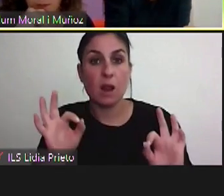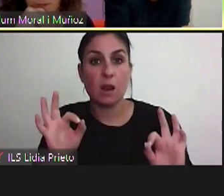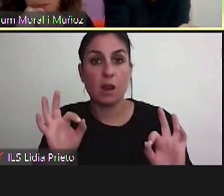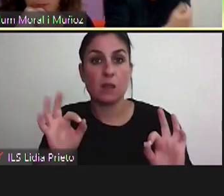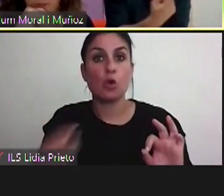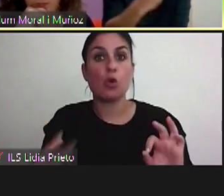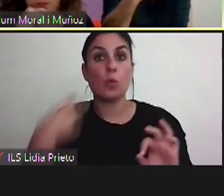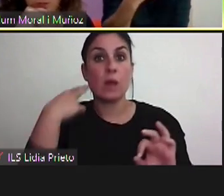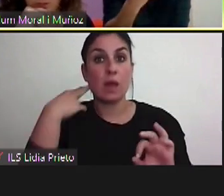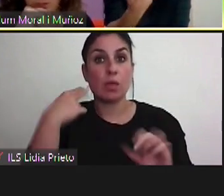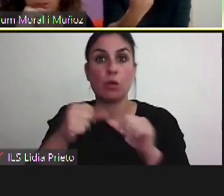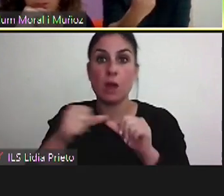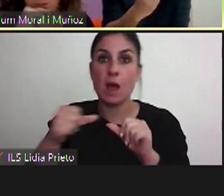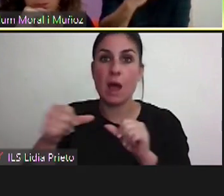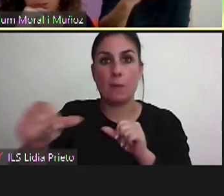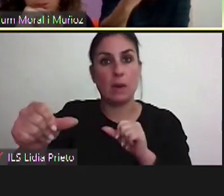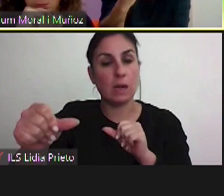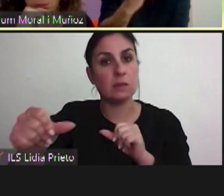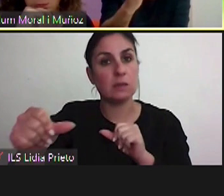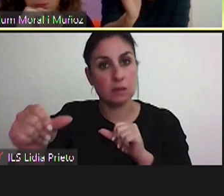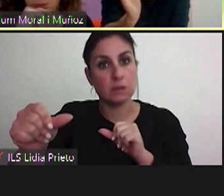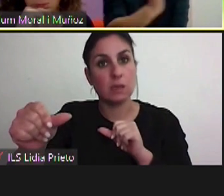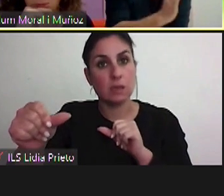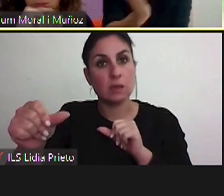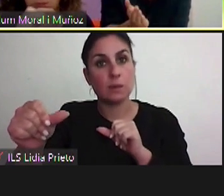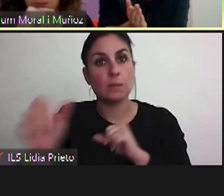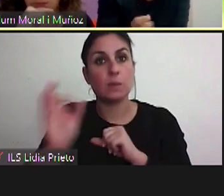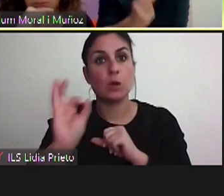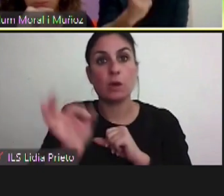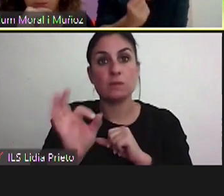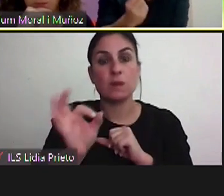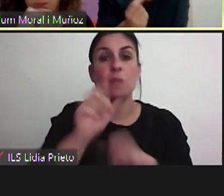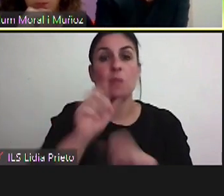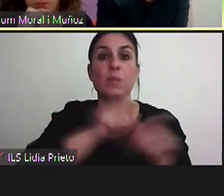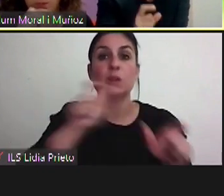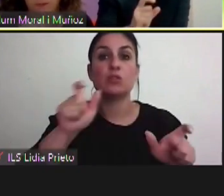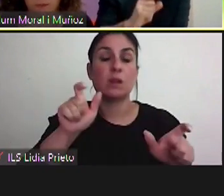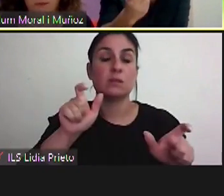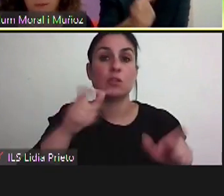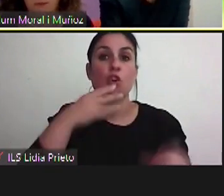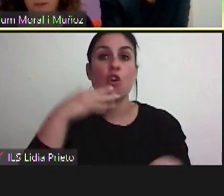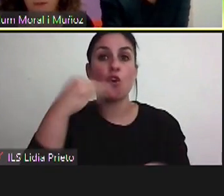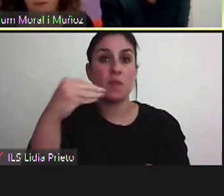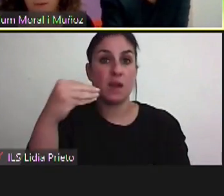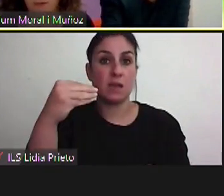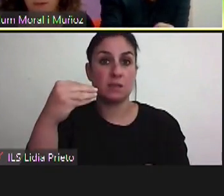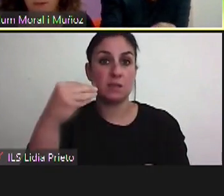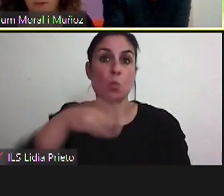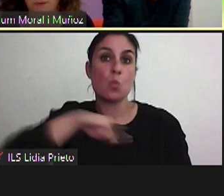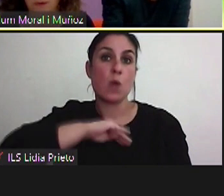jubilación. Lo único que es verdad que comparativamente con el grupo de muertes, como los jóvenes se mueren menos, pues parece que la incidencia de suicidio es